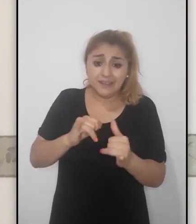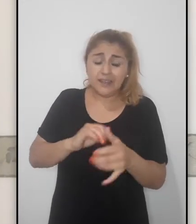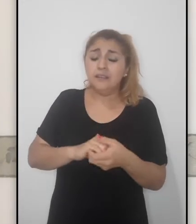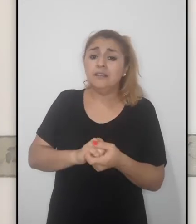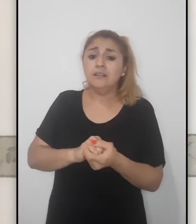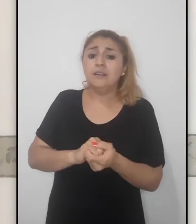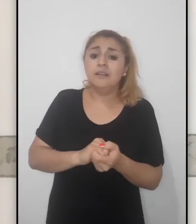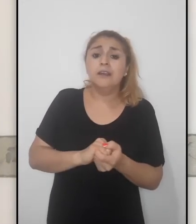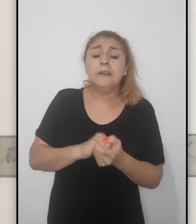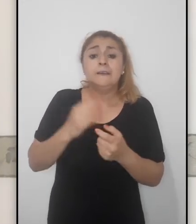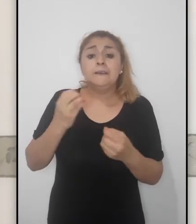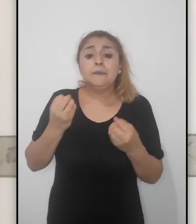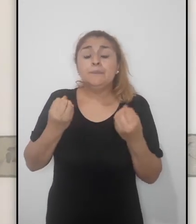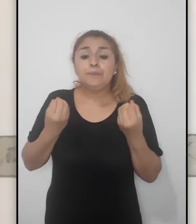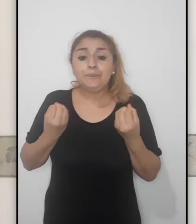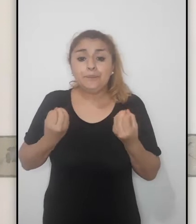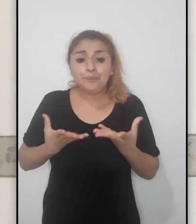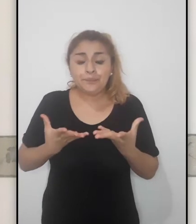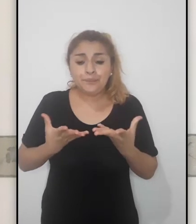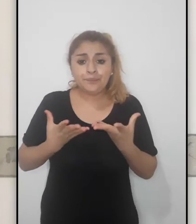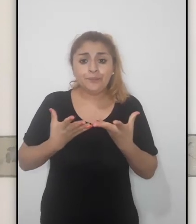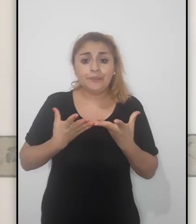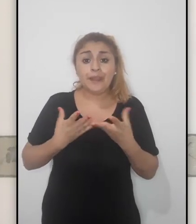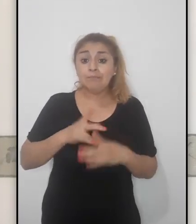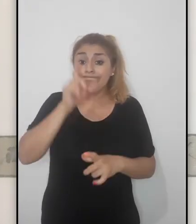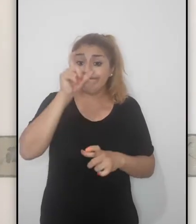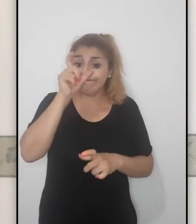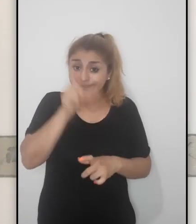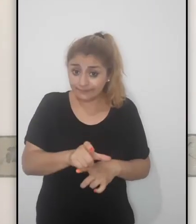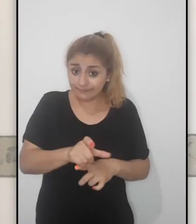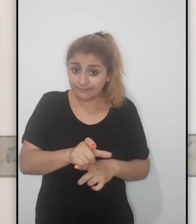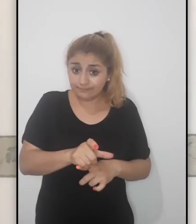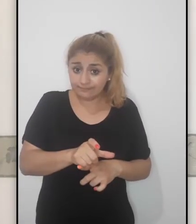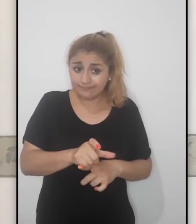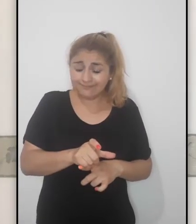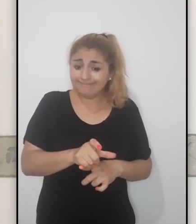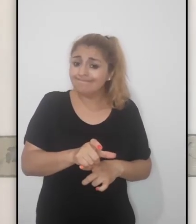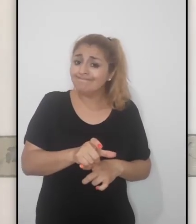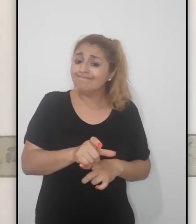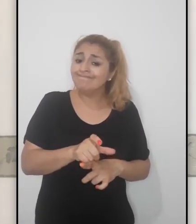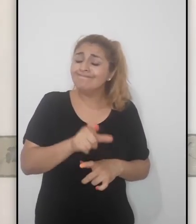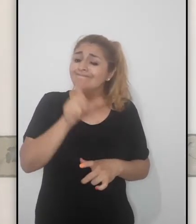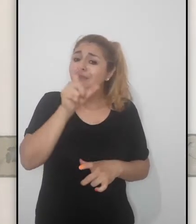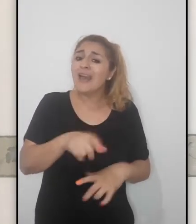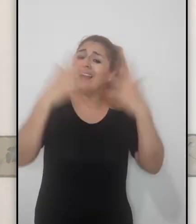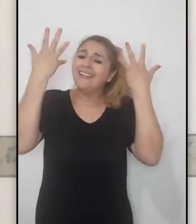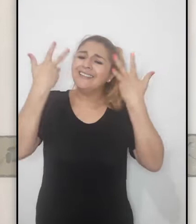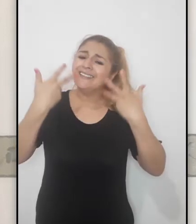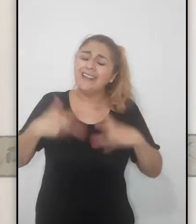alguien como la persona como el ser humano